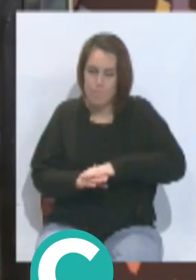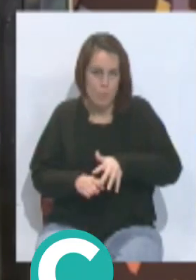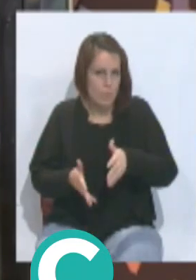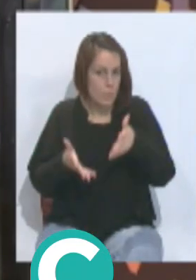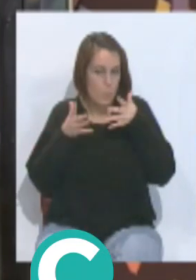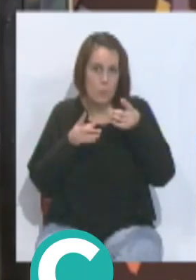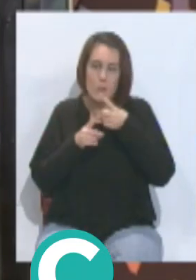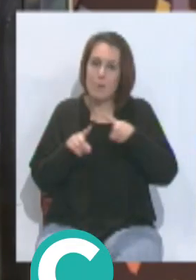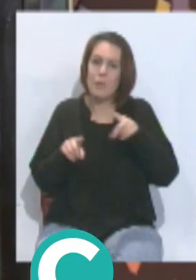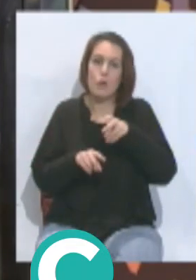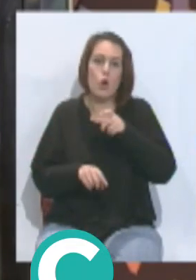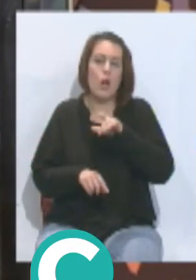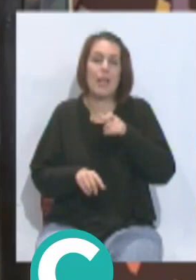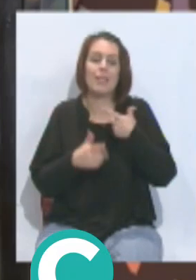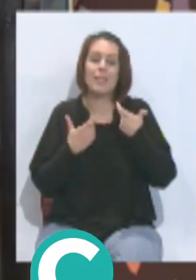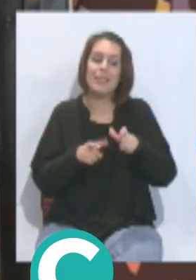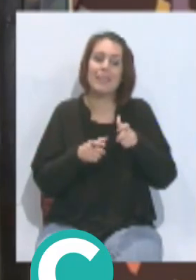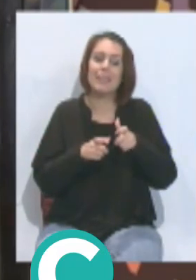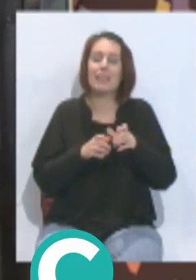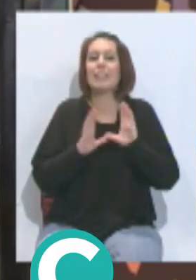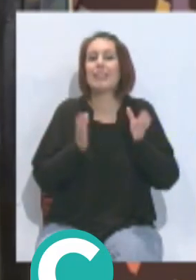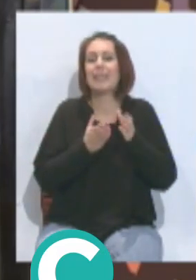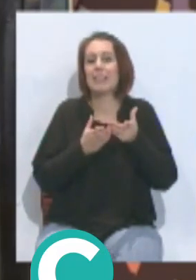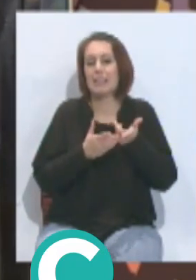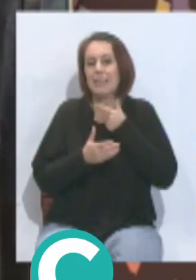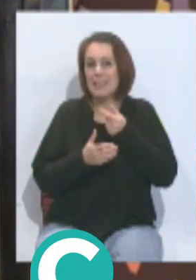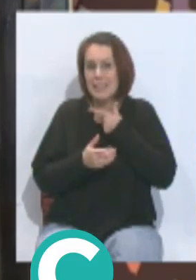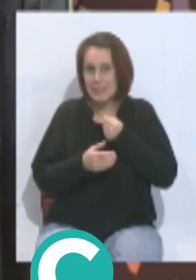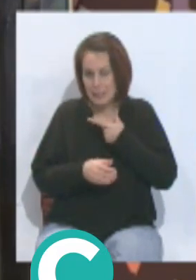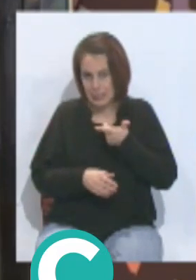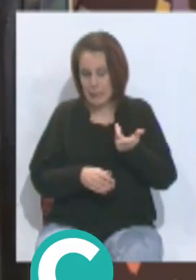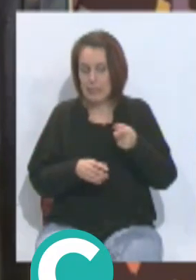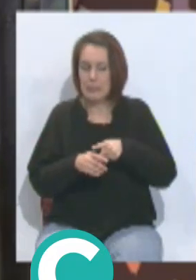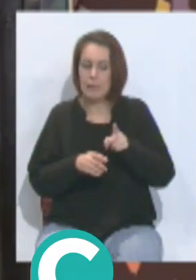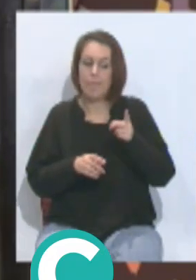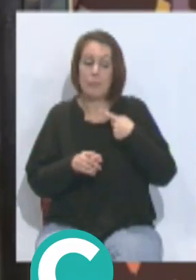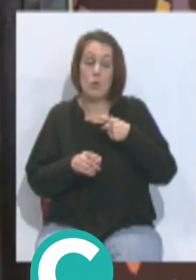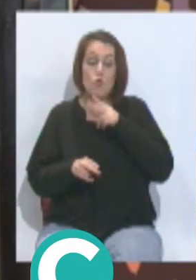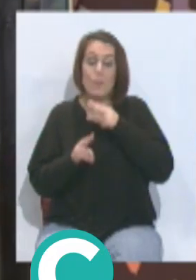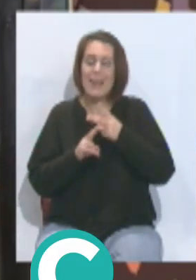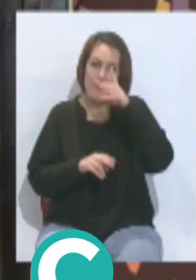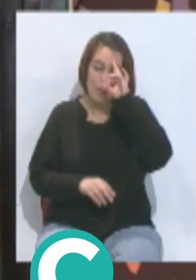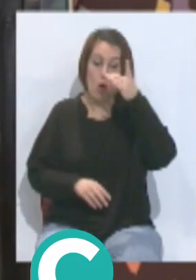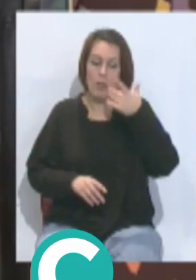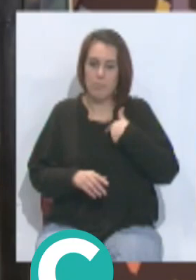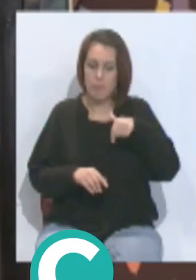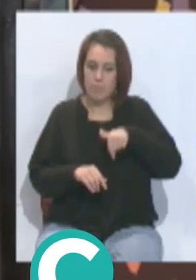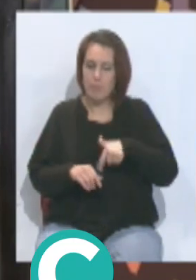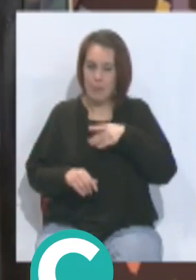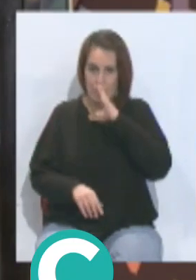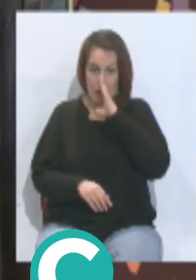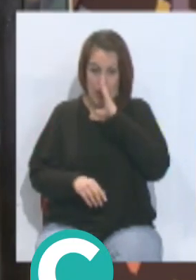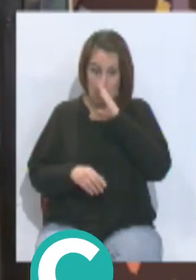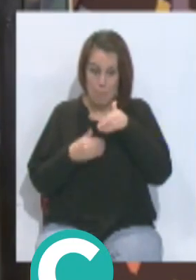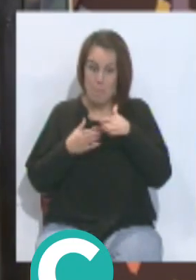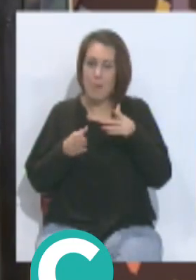bonitos musicalmente del Noli en la modalidad es Chirigota. Nos referimos a Los Inventores y que nos viene hoy Kenny Pintado, ya que estrenamos el mes de febrero,